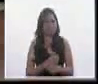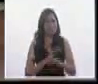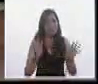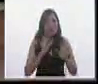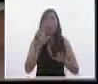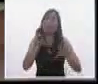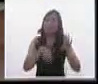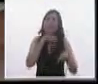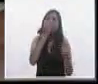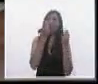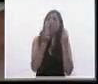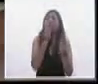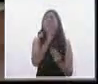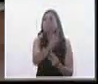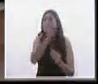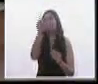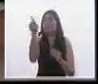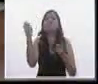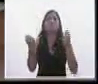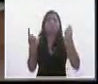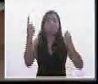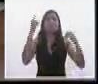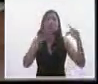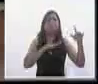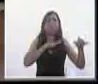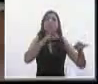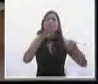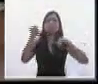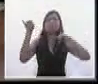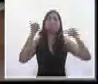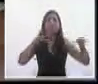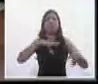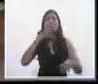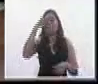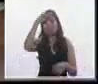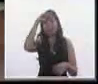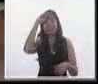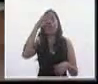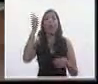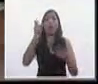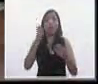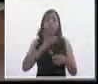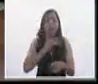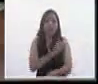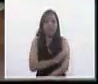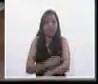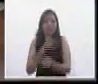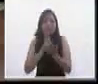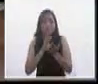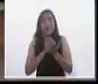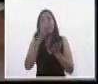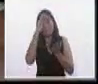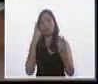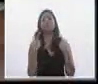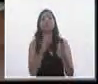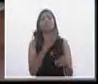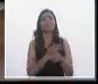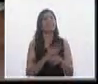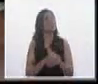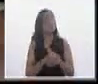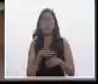tienen este tipo de pensamientos hoy en día desde la terminología como bien lo comenta Rut se está abogando por un modelo